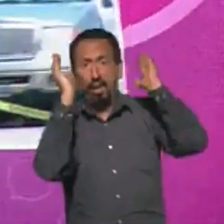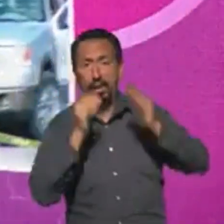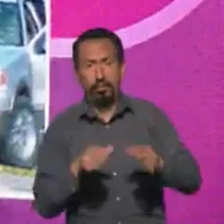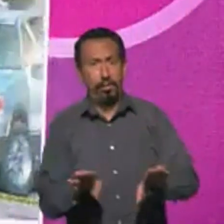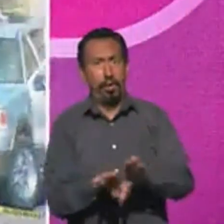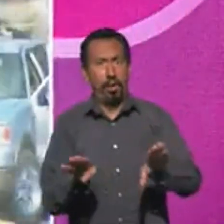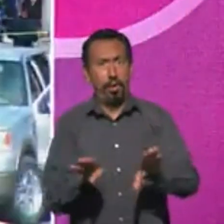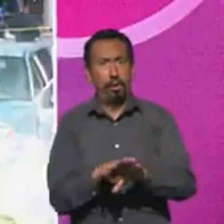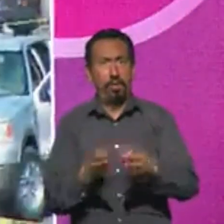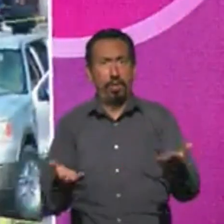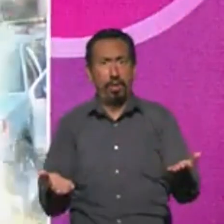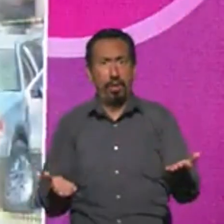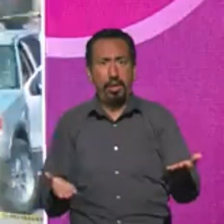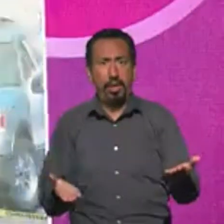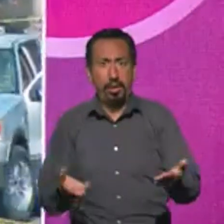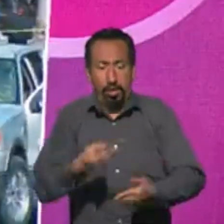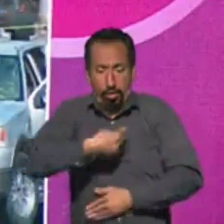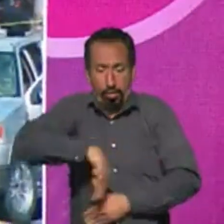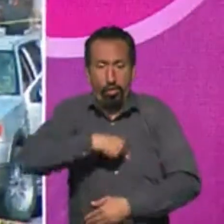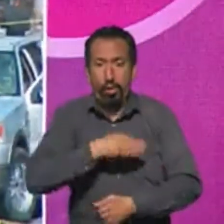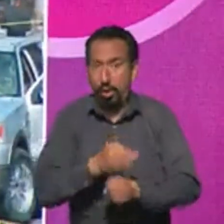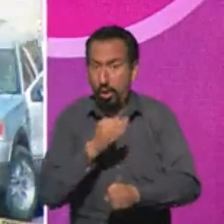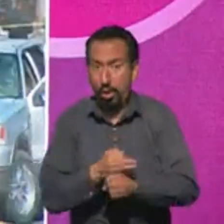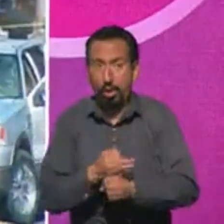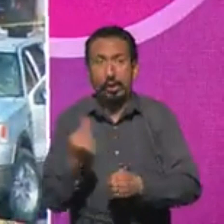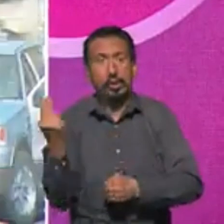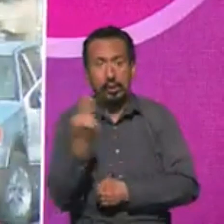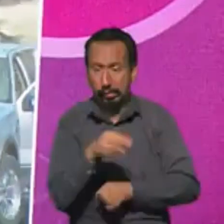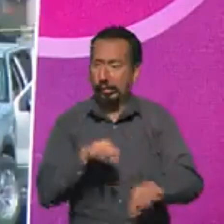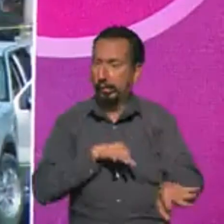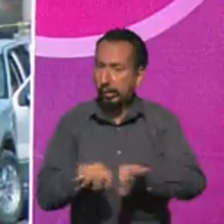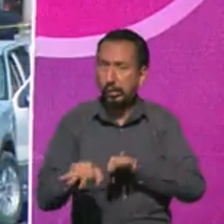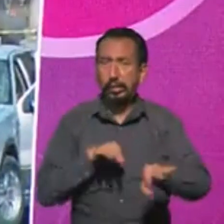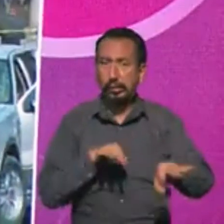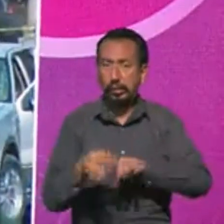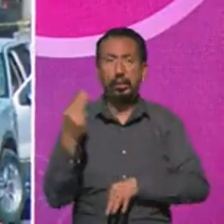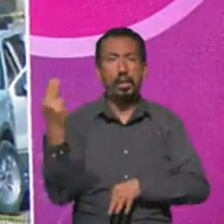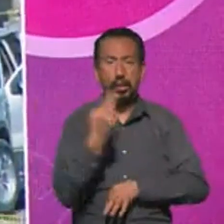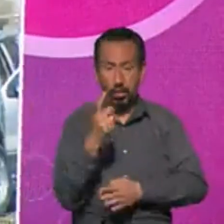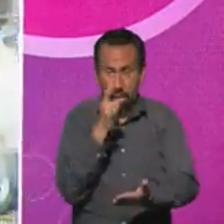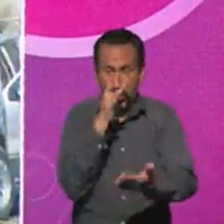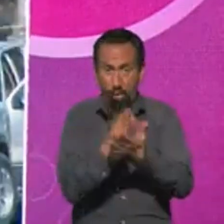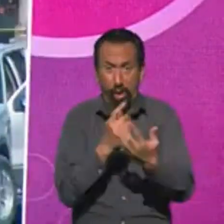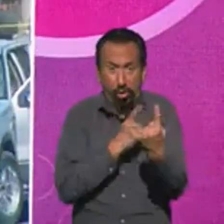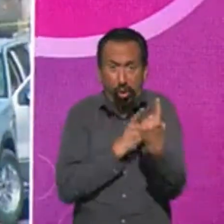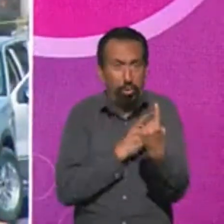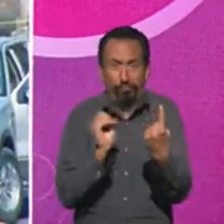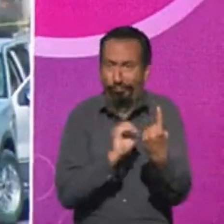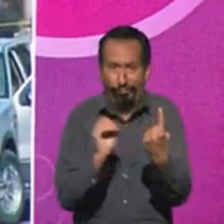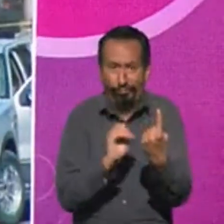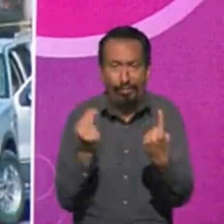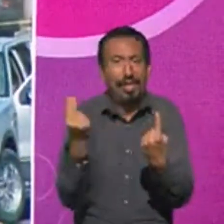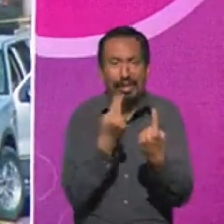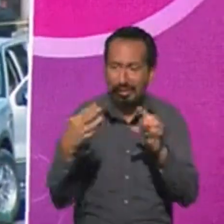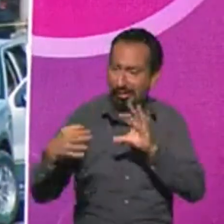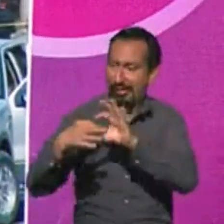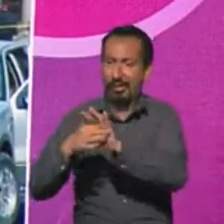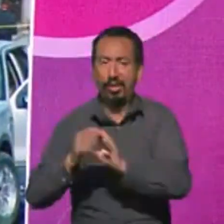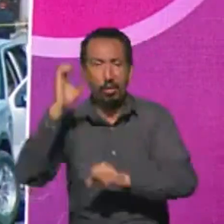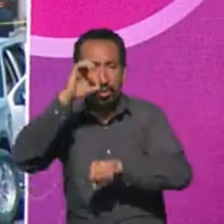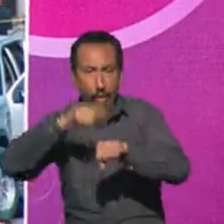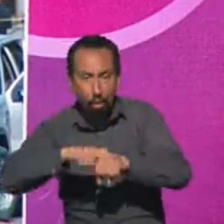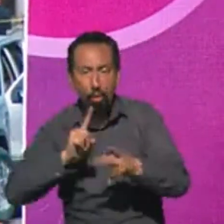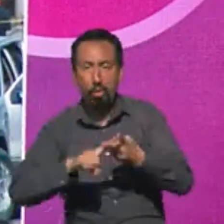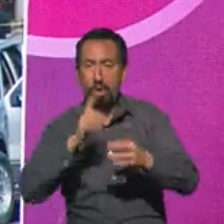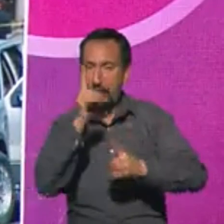la que nosotros Tenemos que trabajar transversalmente tenemos que hacer que la cultura el deporte la